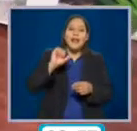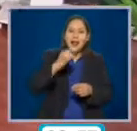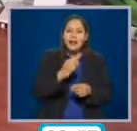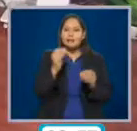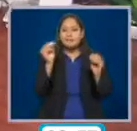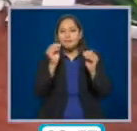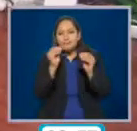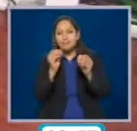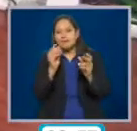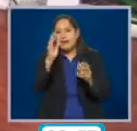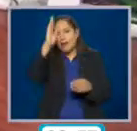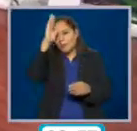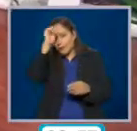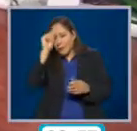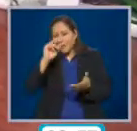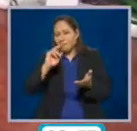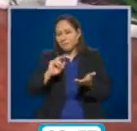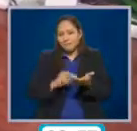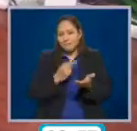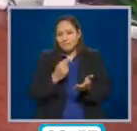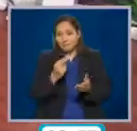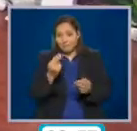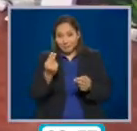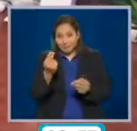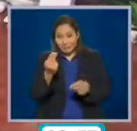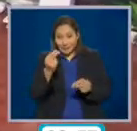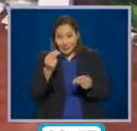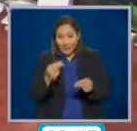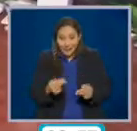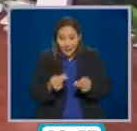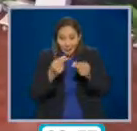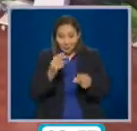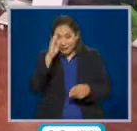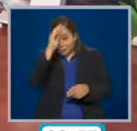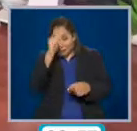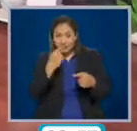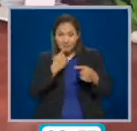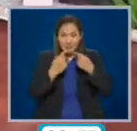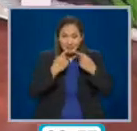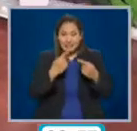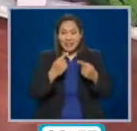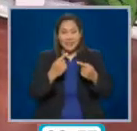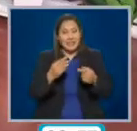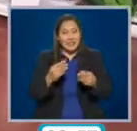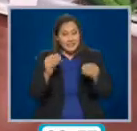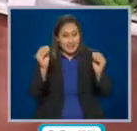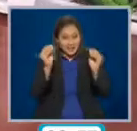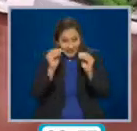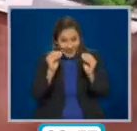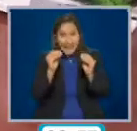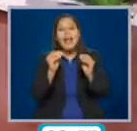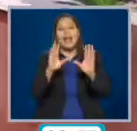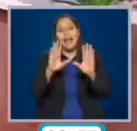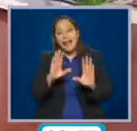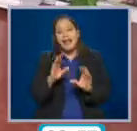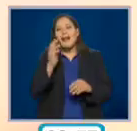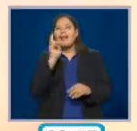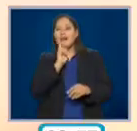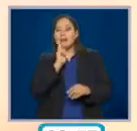salida, si estás cualquier cosa que tengas que negociar, Claro. que todo en esta casa, en este mundo Vida. es vendible, tenemos Pues sí. que